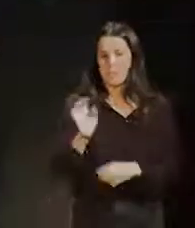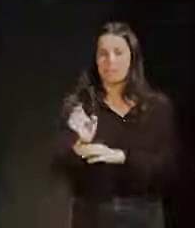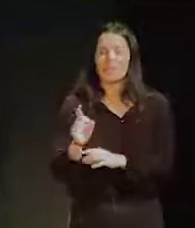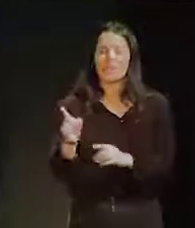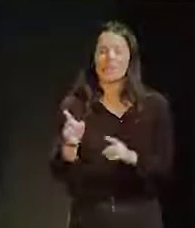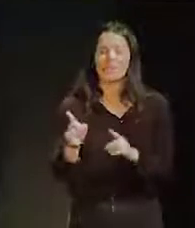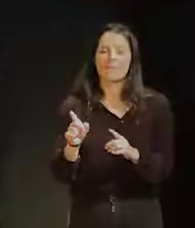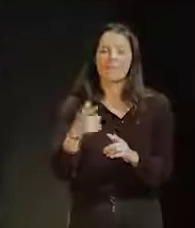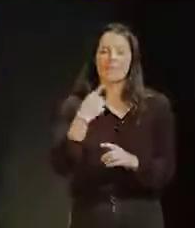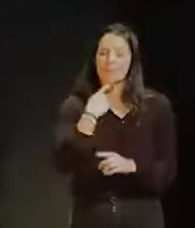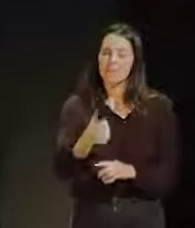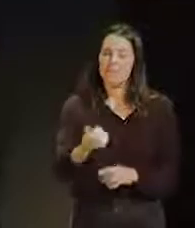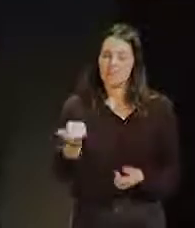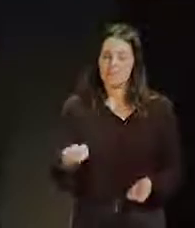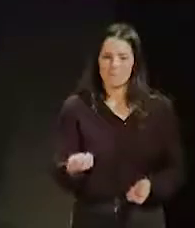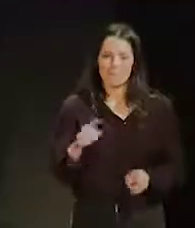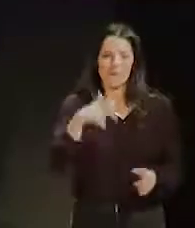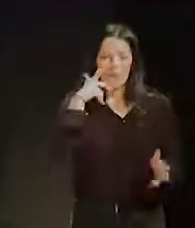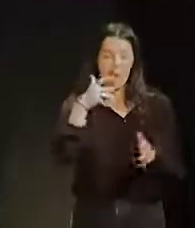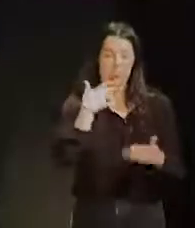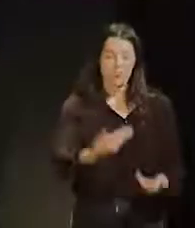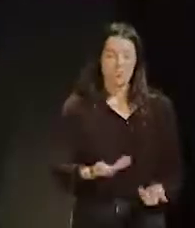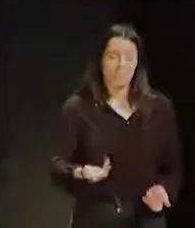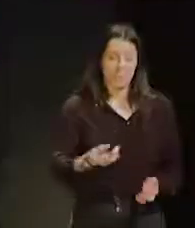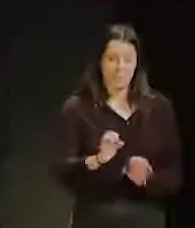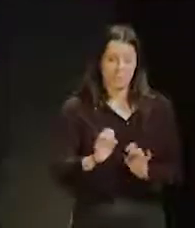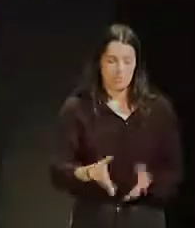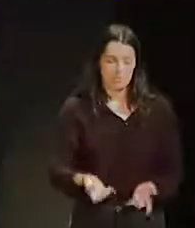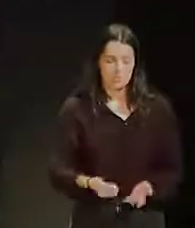patinato, y la arte contemporánea también. El teatro es muy...